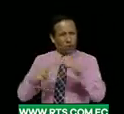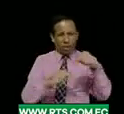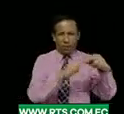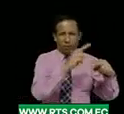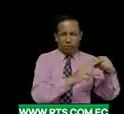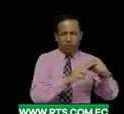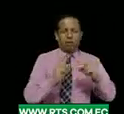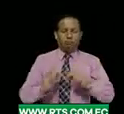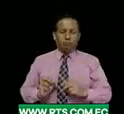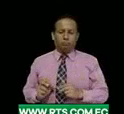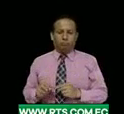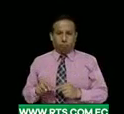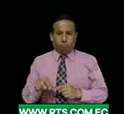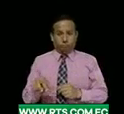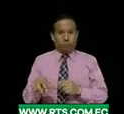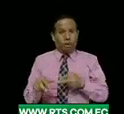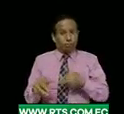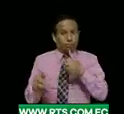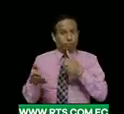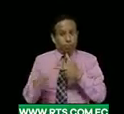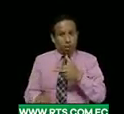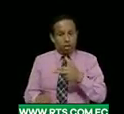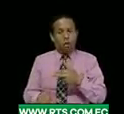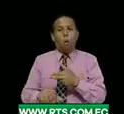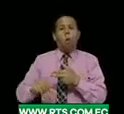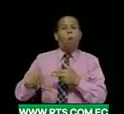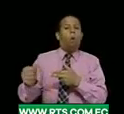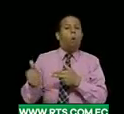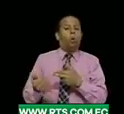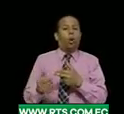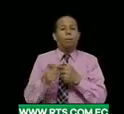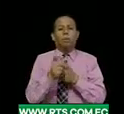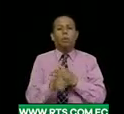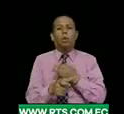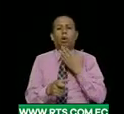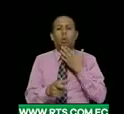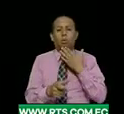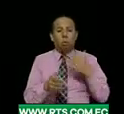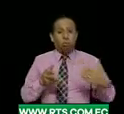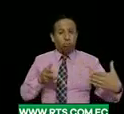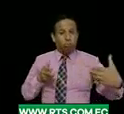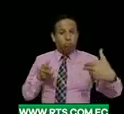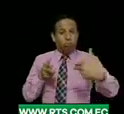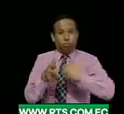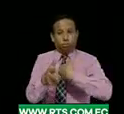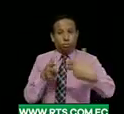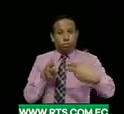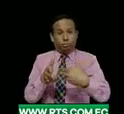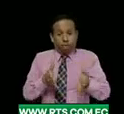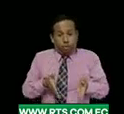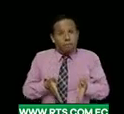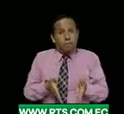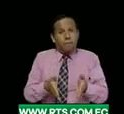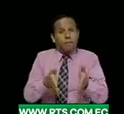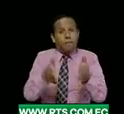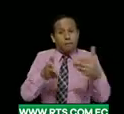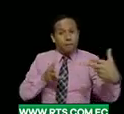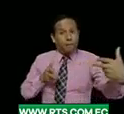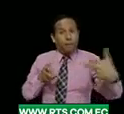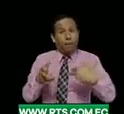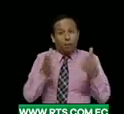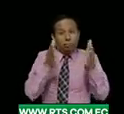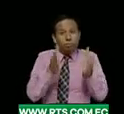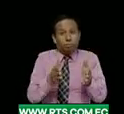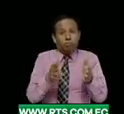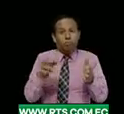otro ciudadano estaba en la mitad, es decir, dos carriles, a unos 50 metros,